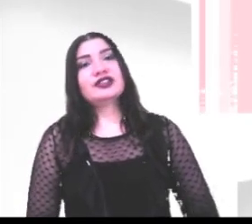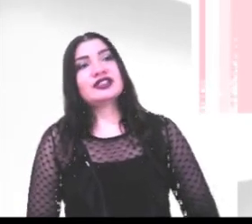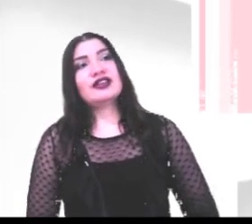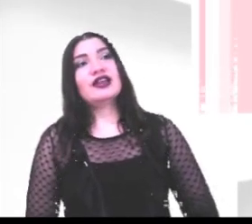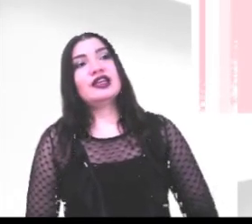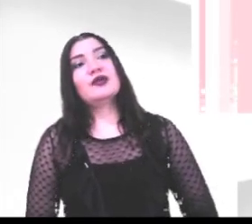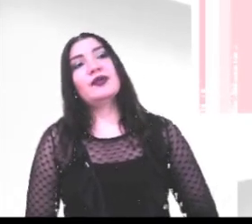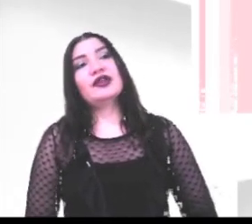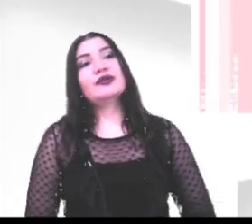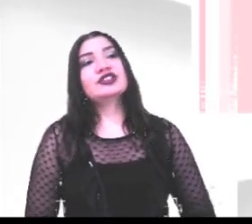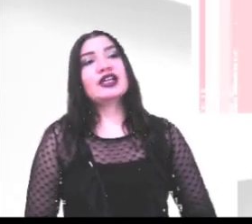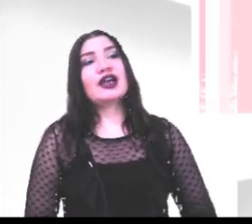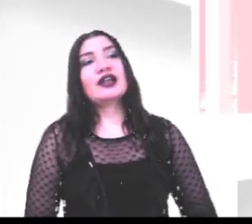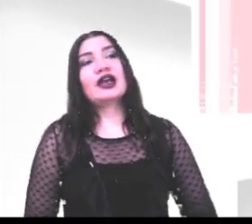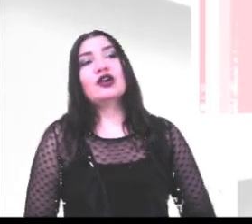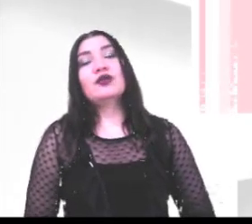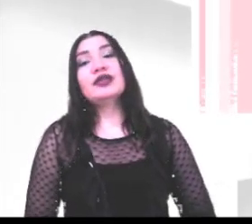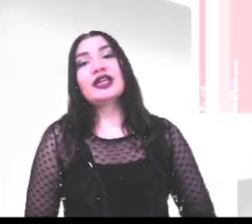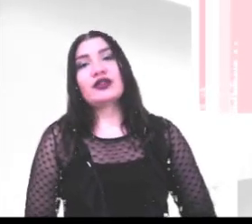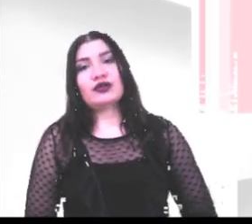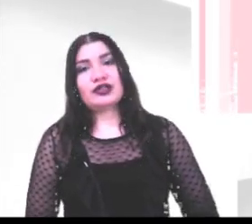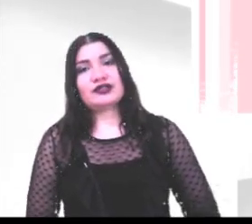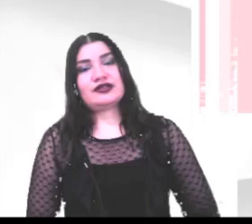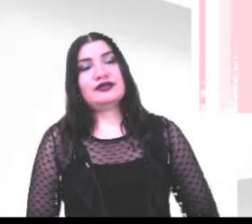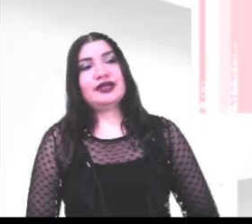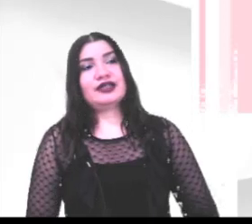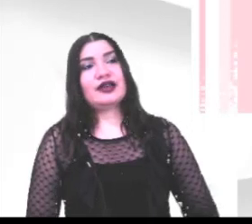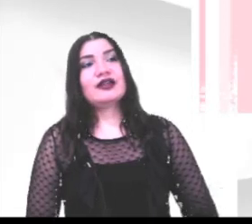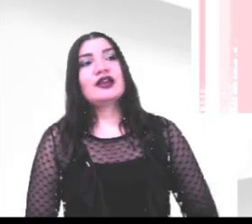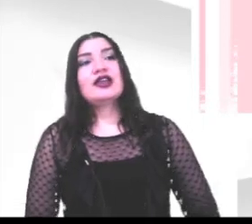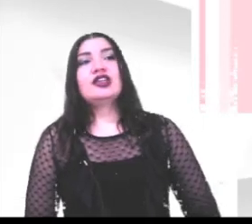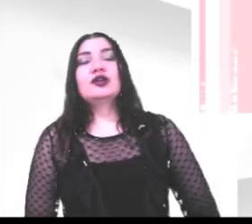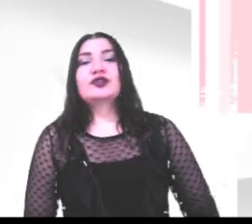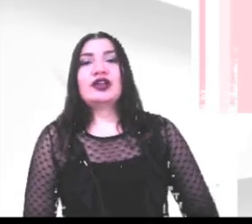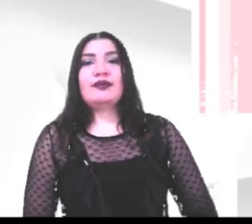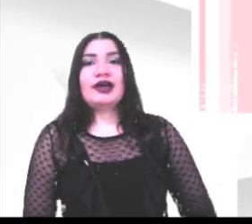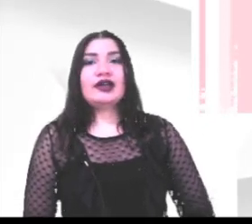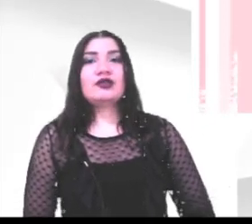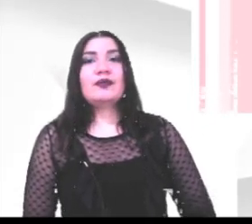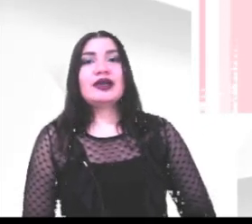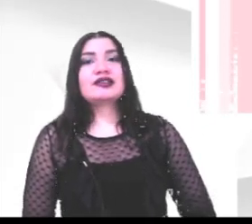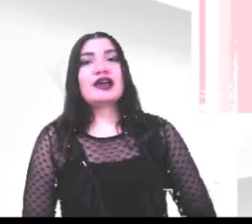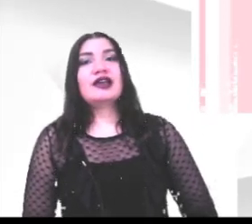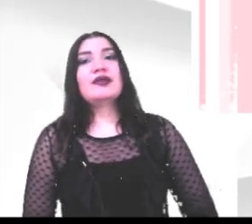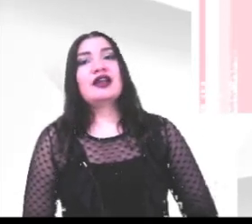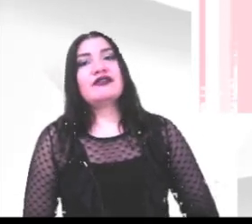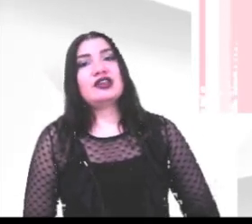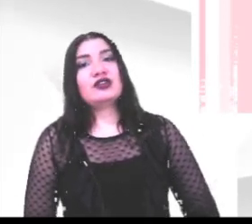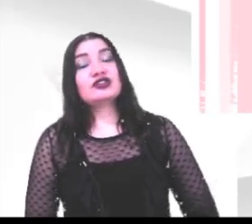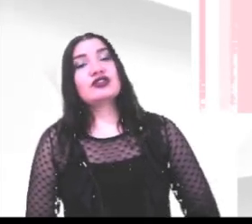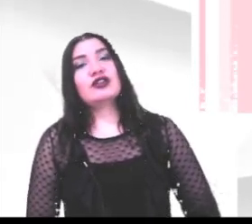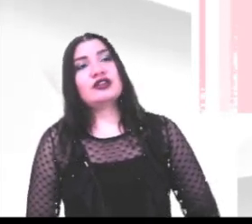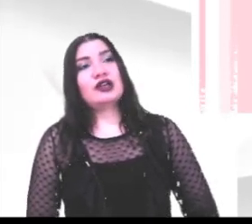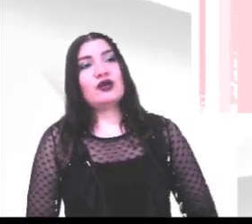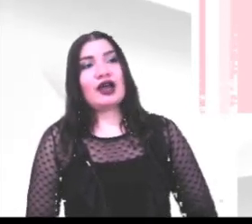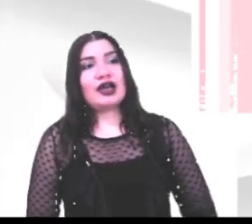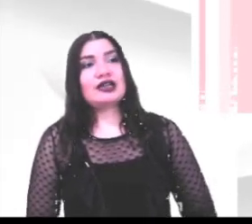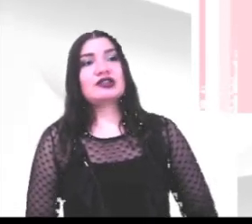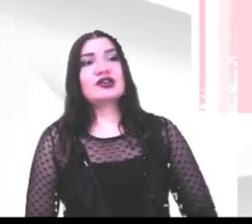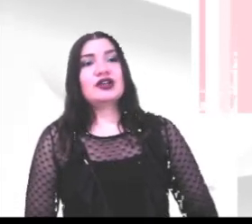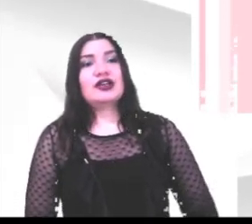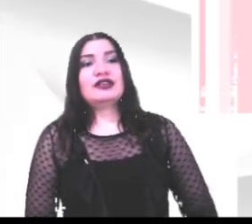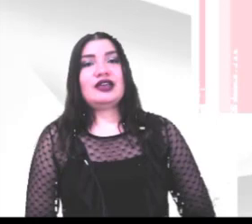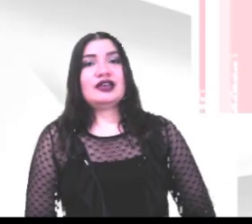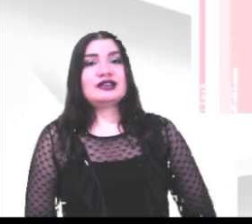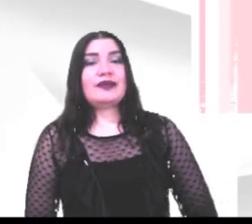medio de este senderismo podemos llegar a los miradores verdad y observar un paisaje maravilloso desde lo alto